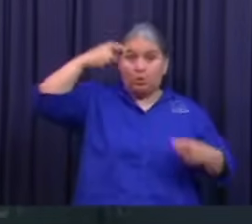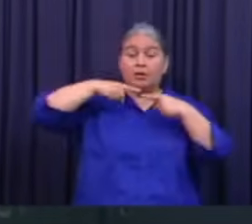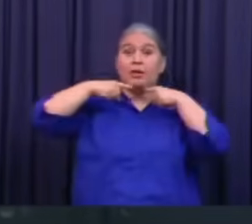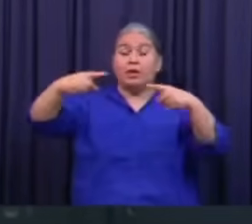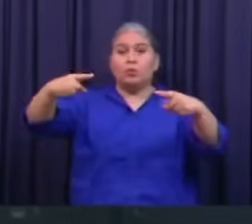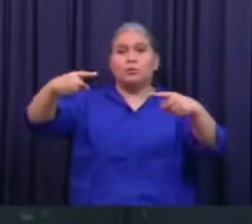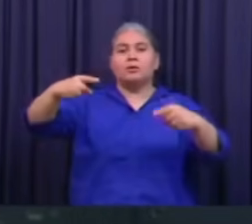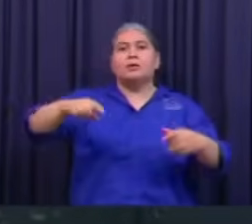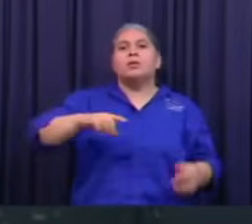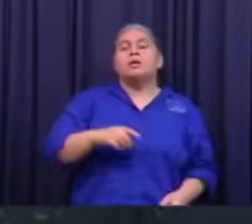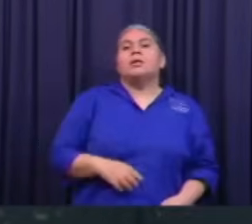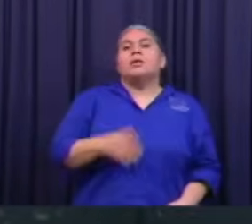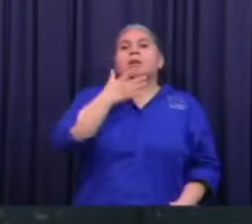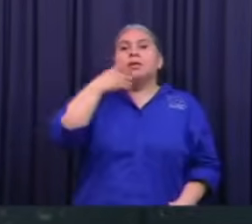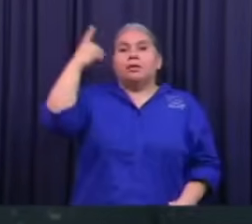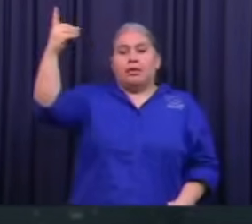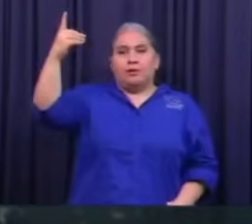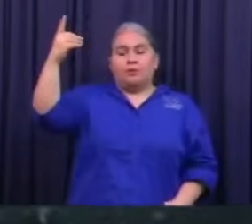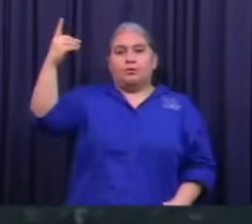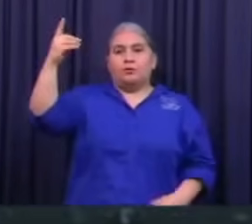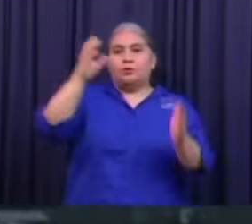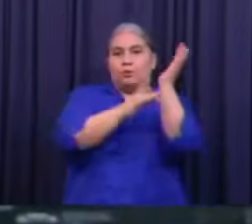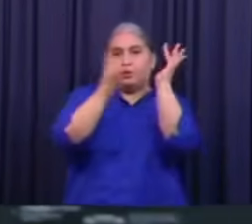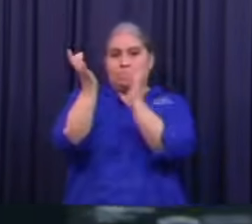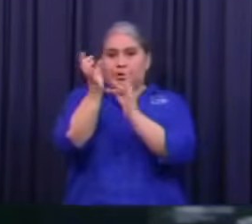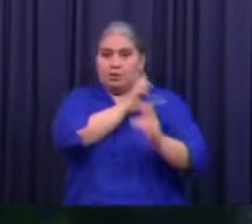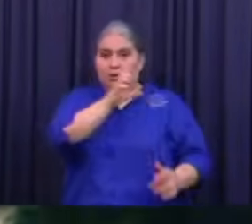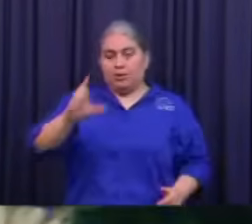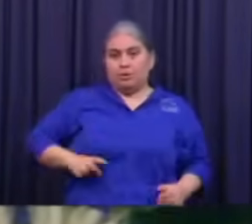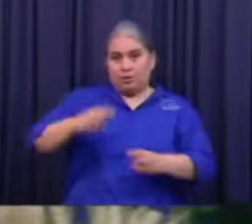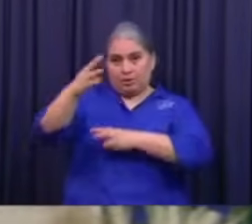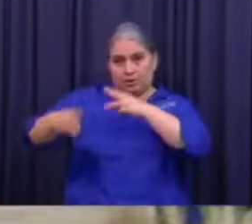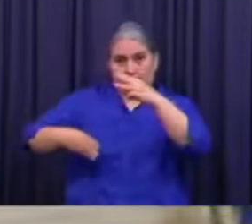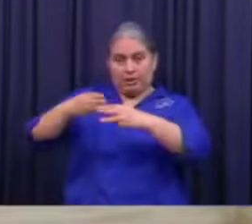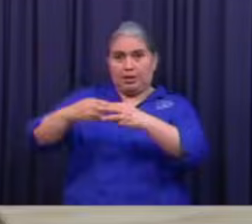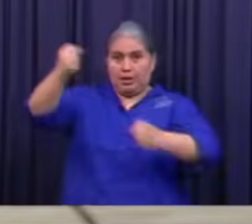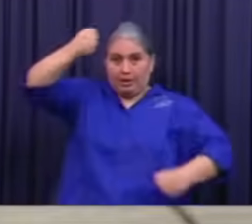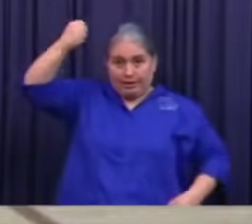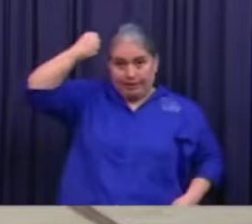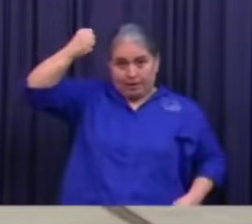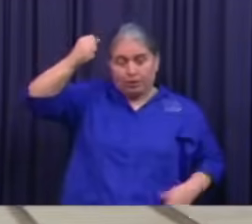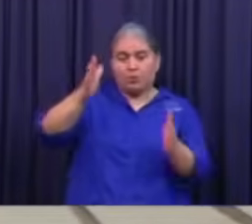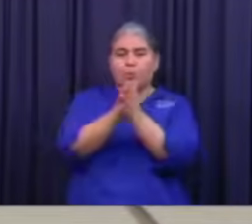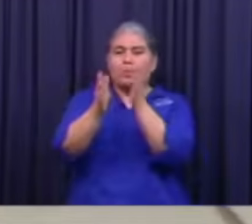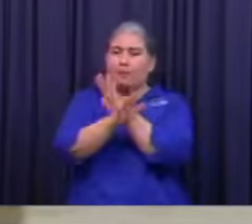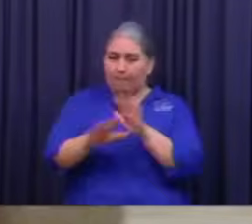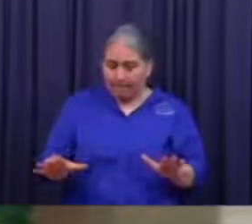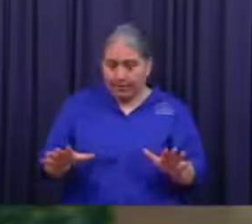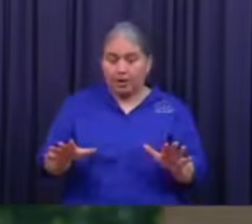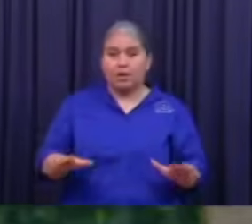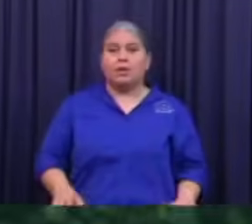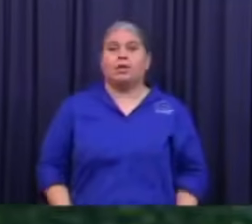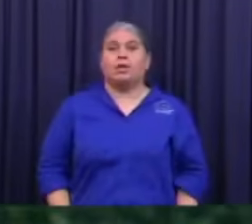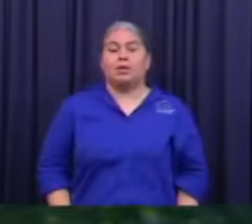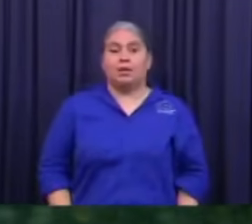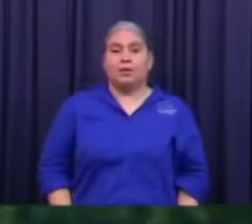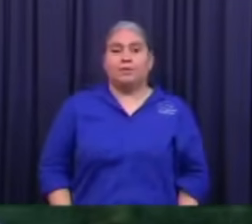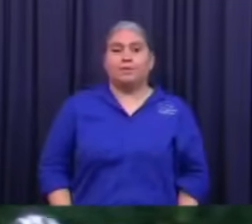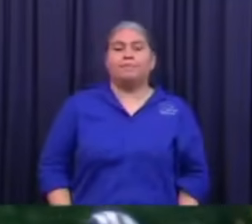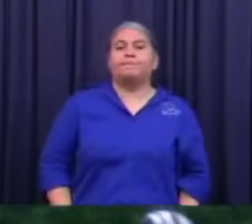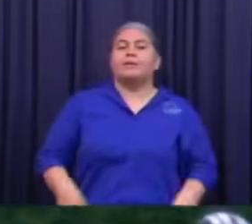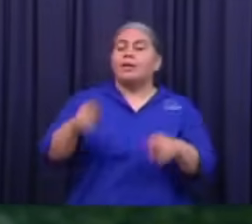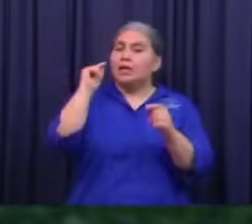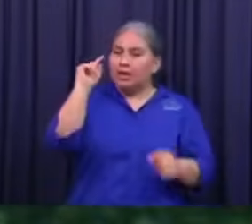victoria de Dios hermano de Jesucristo en la tierra sobre la muerte Ese es es el